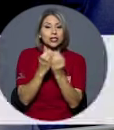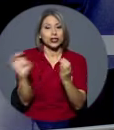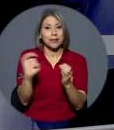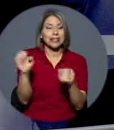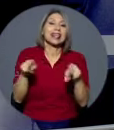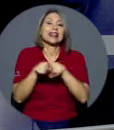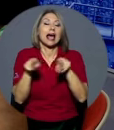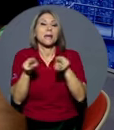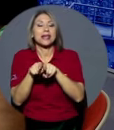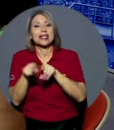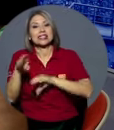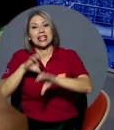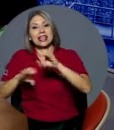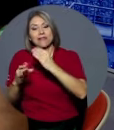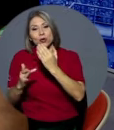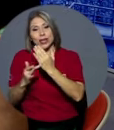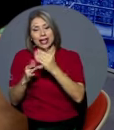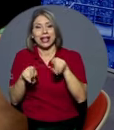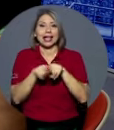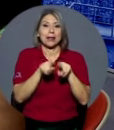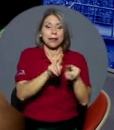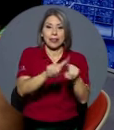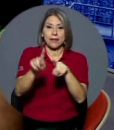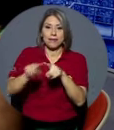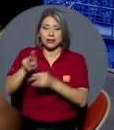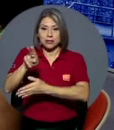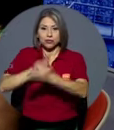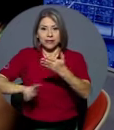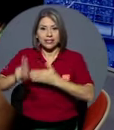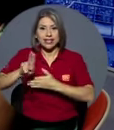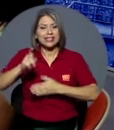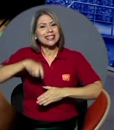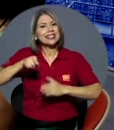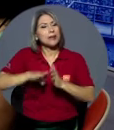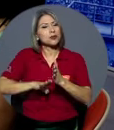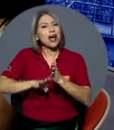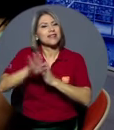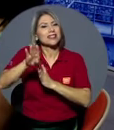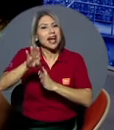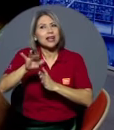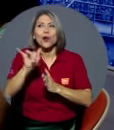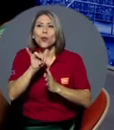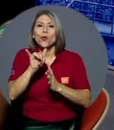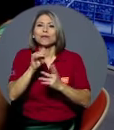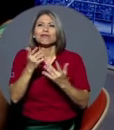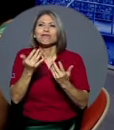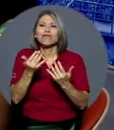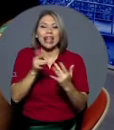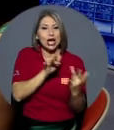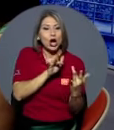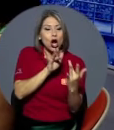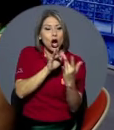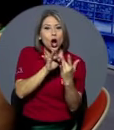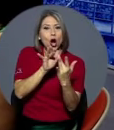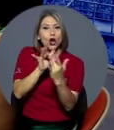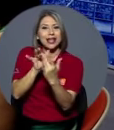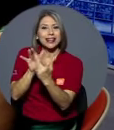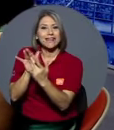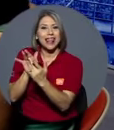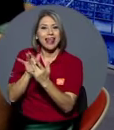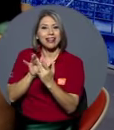instituciones científico-técnicas, la academia, necesitamos avanzar en una, yo le llamaría como una conectividad entre